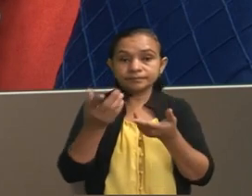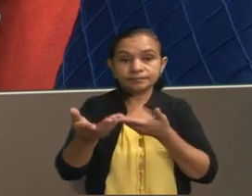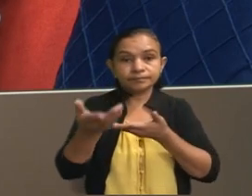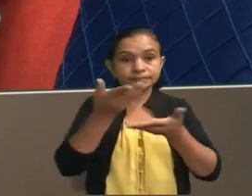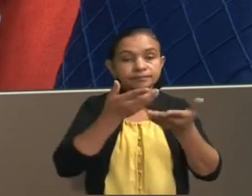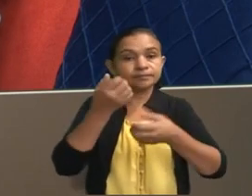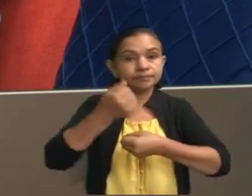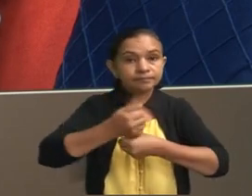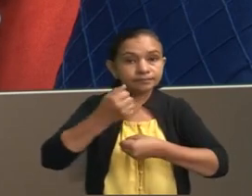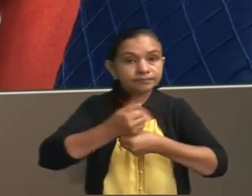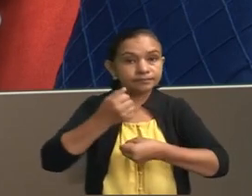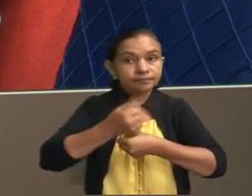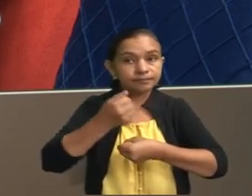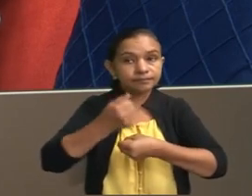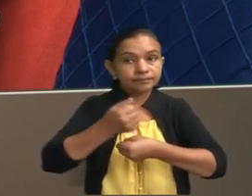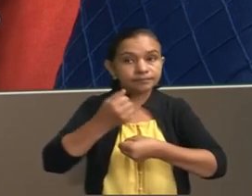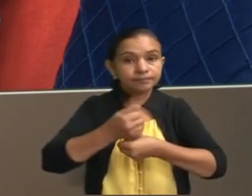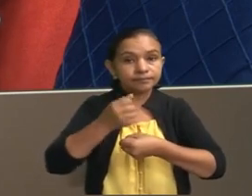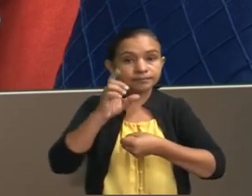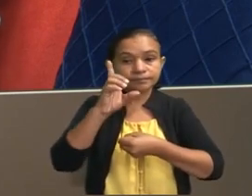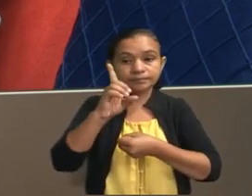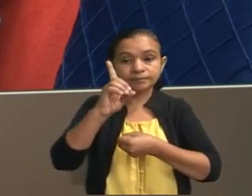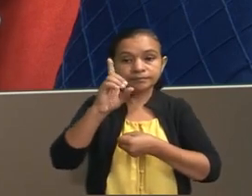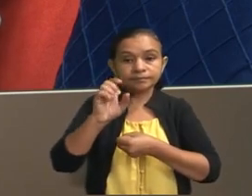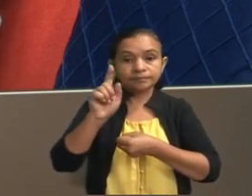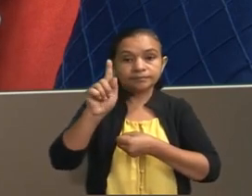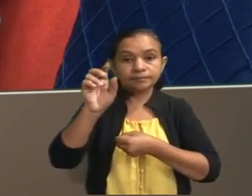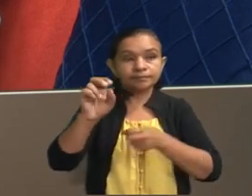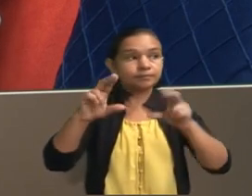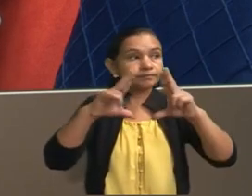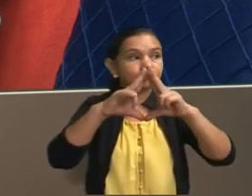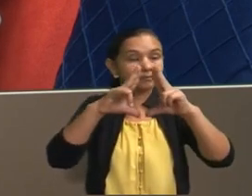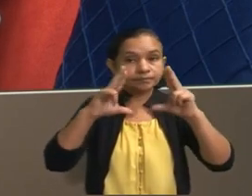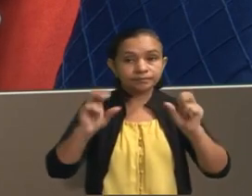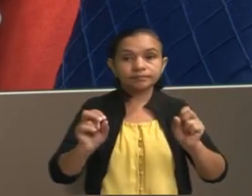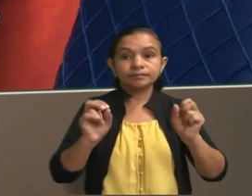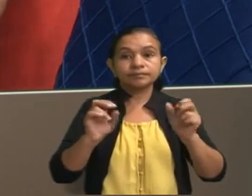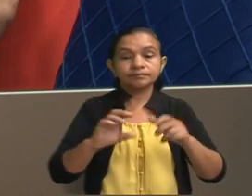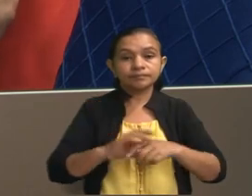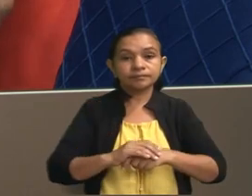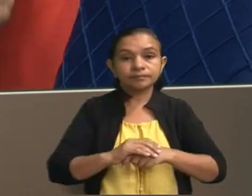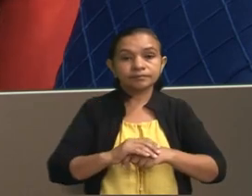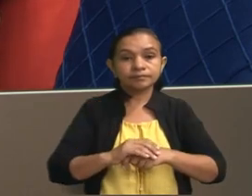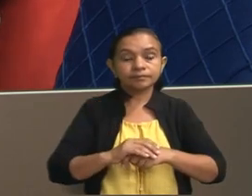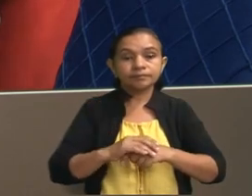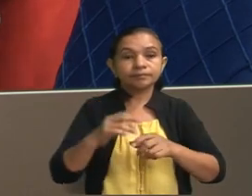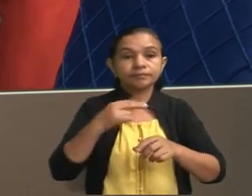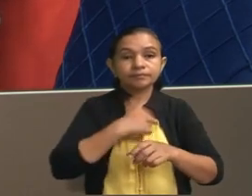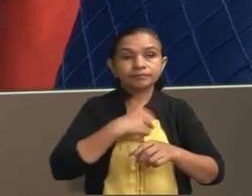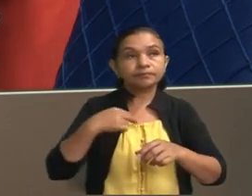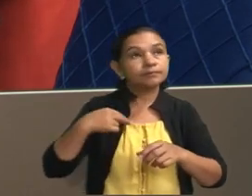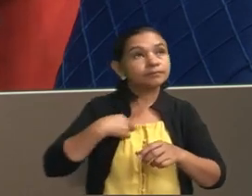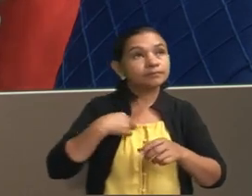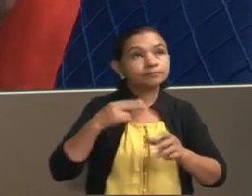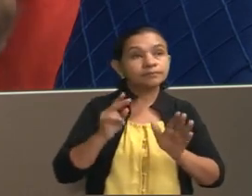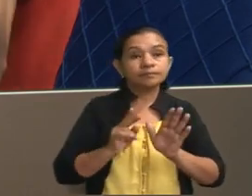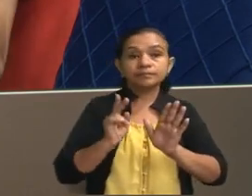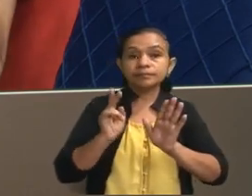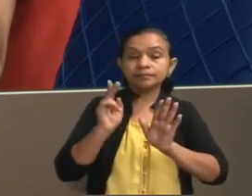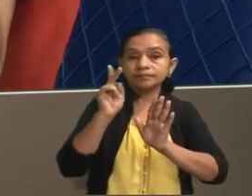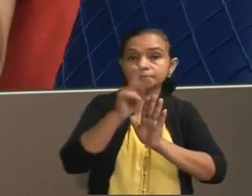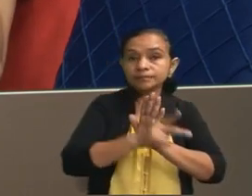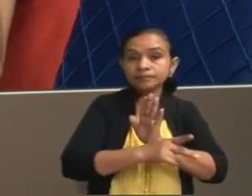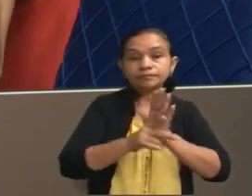Nosotros trabajamos no solamente con datos de Nicaragua, sino de toda la zona de América. Entonces, las estaciones sísmicas de los países